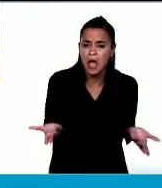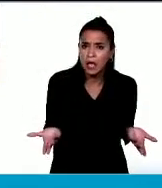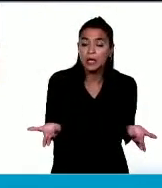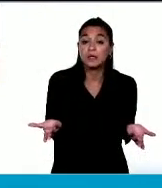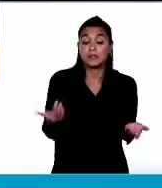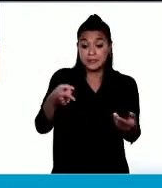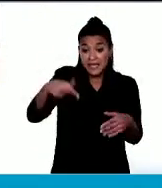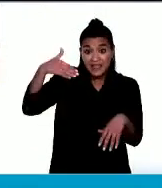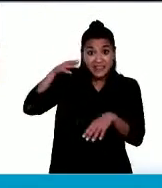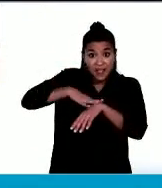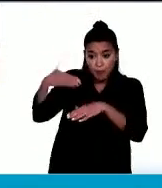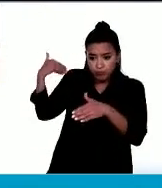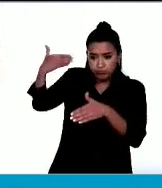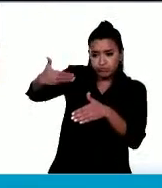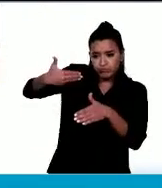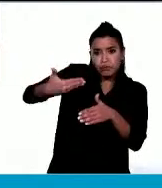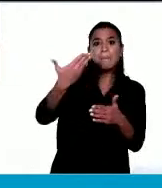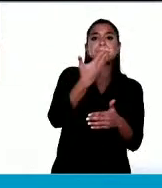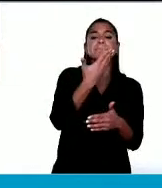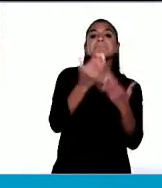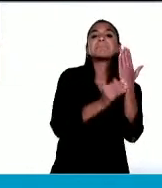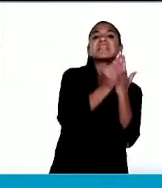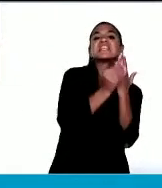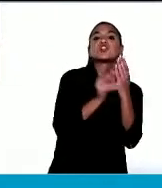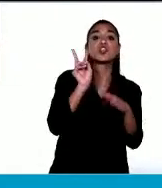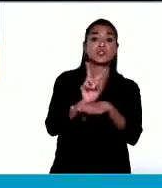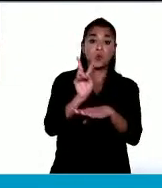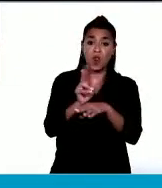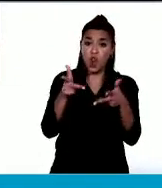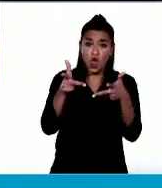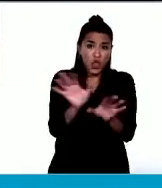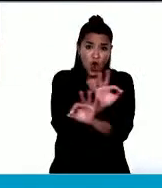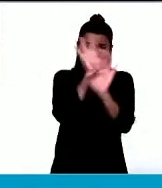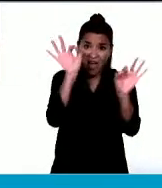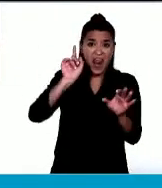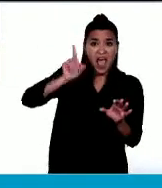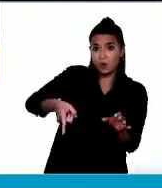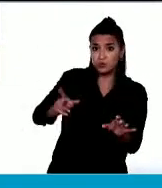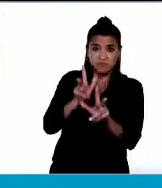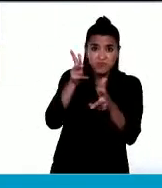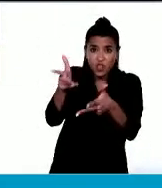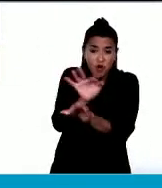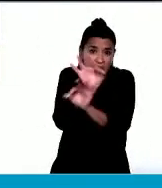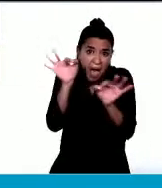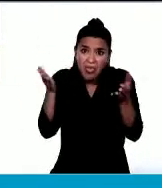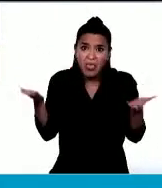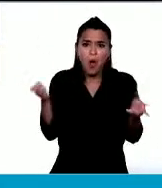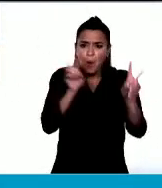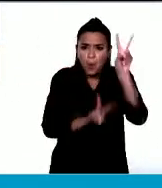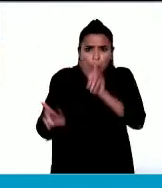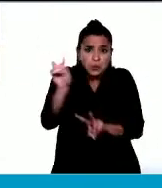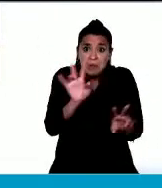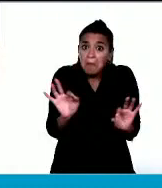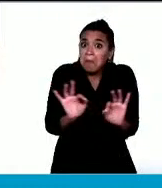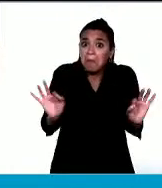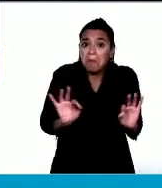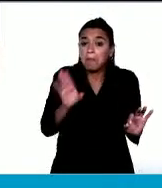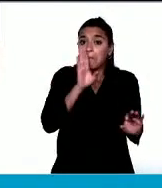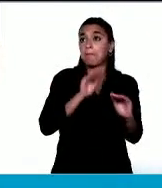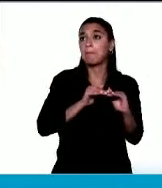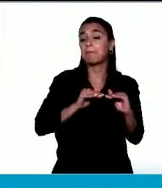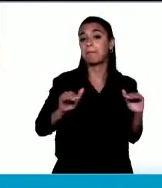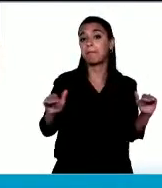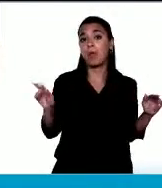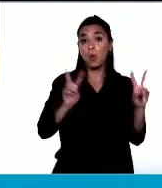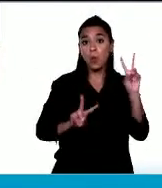este tiempo el ministro de Seguridad no solo no aportó nada a la causa, ni a la búsqueda tampoco de Facundo